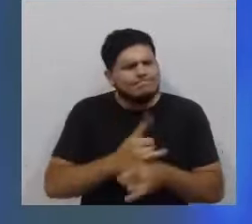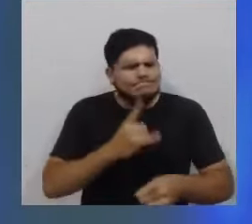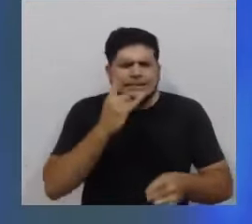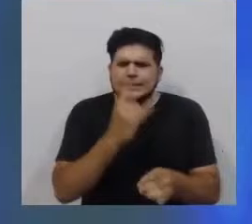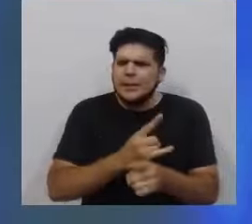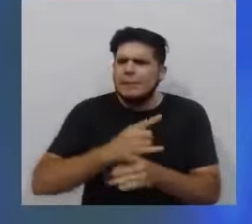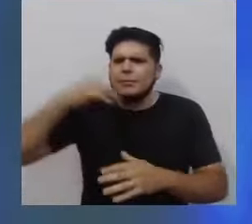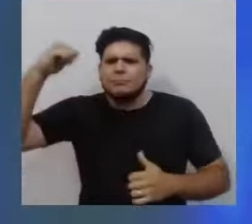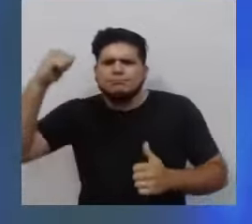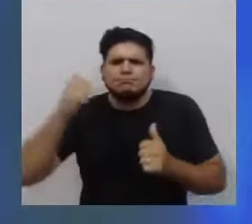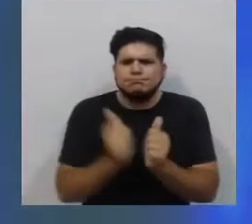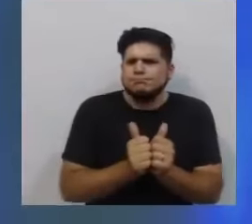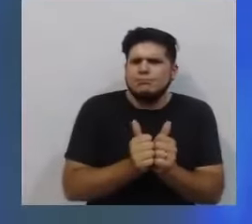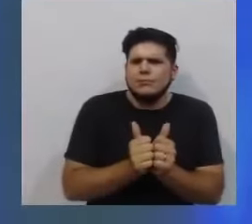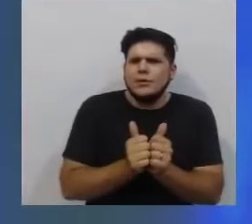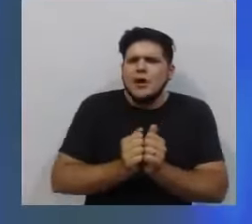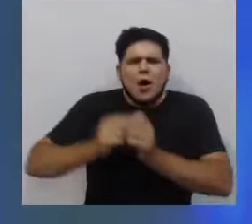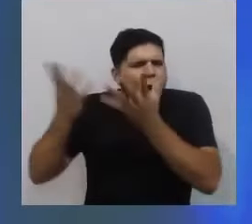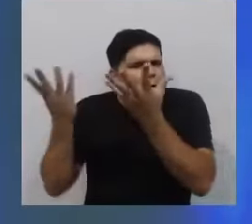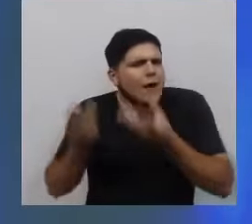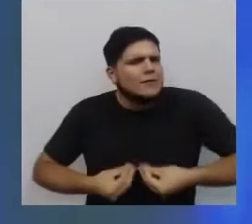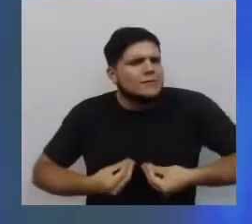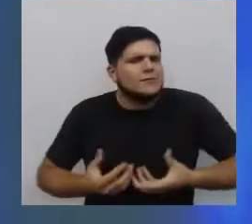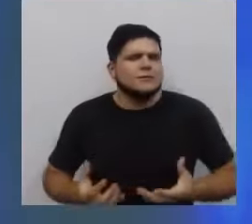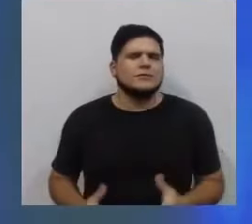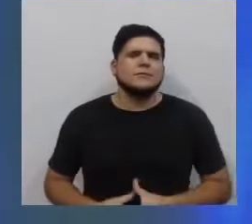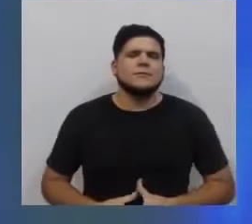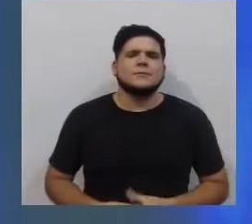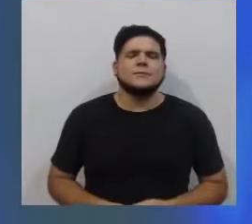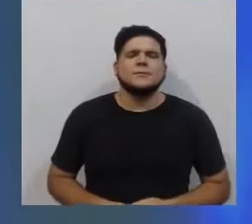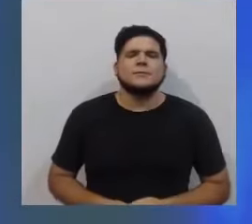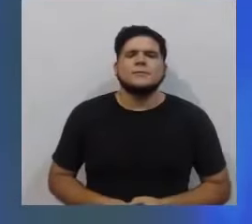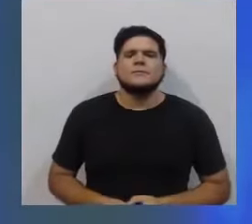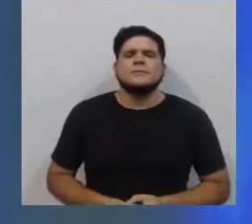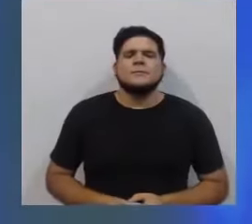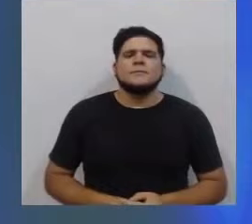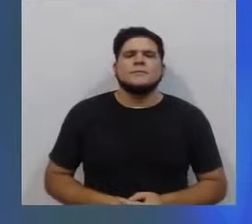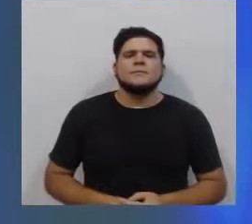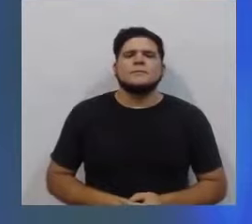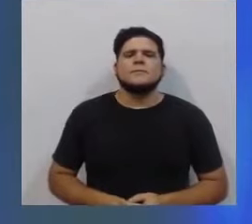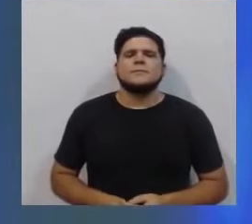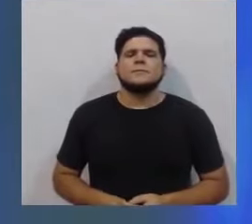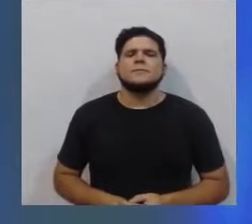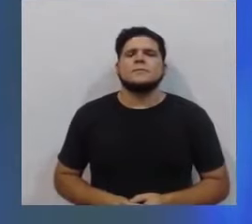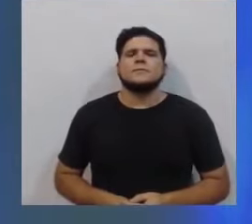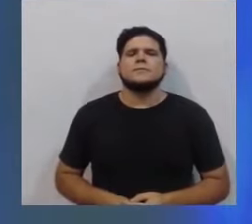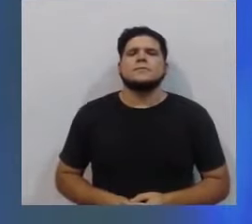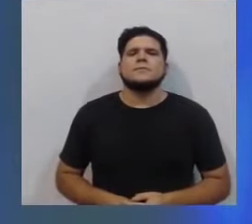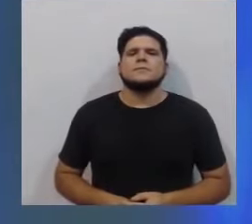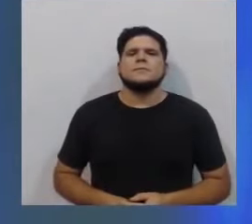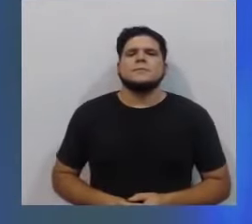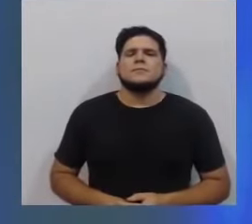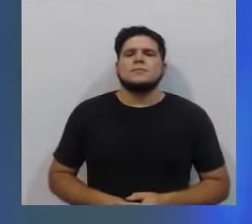la capacidad de saber que si no hay nada difícil para dios y yo soy su hijo lo